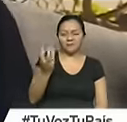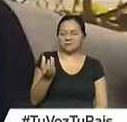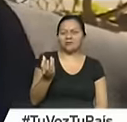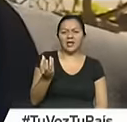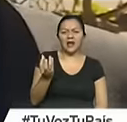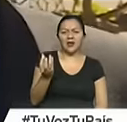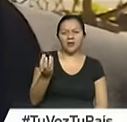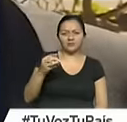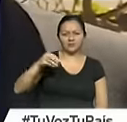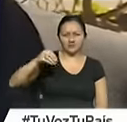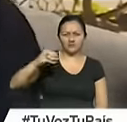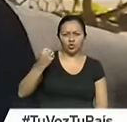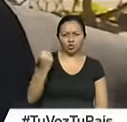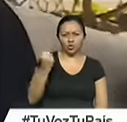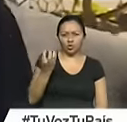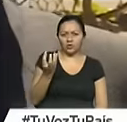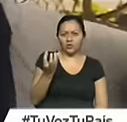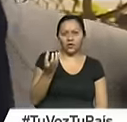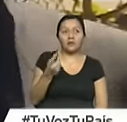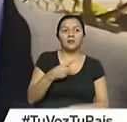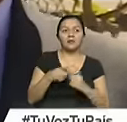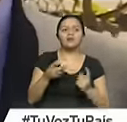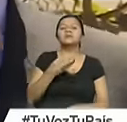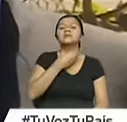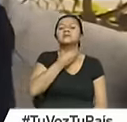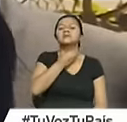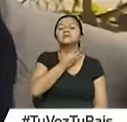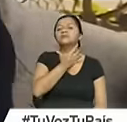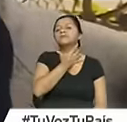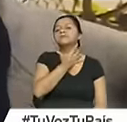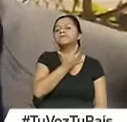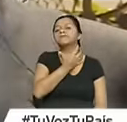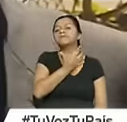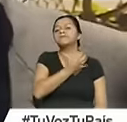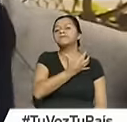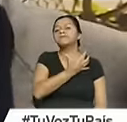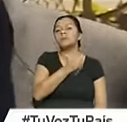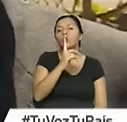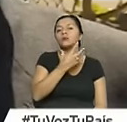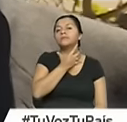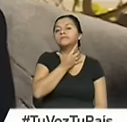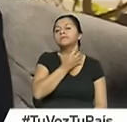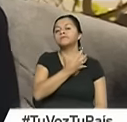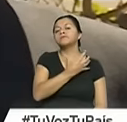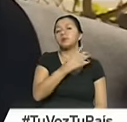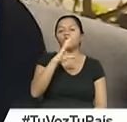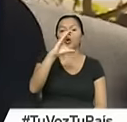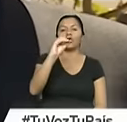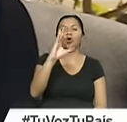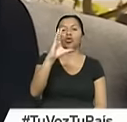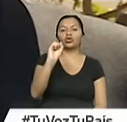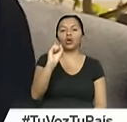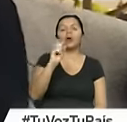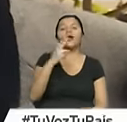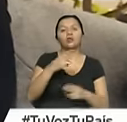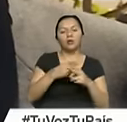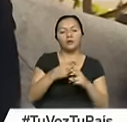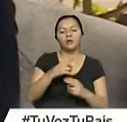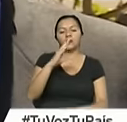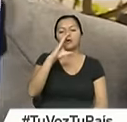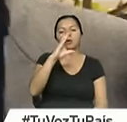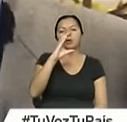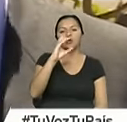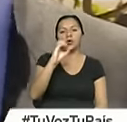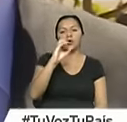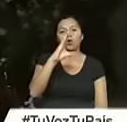yodada. Entonces se les crecía un coto, un bocio. Entonces por eso en vez de decir cotos, les